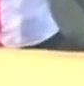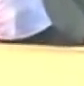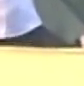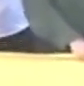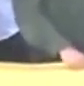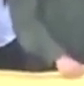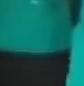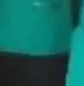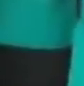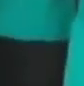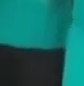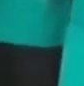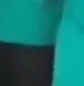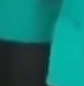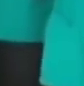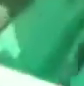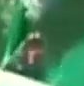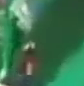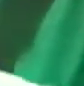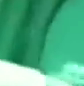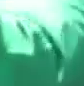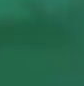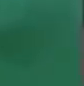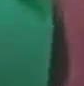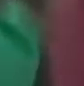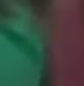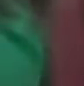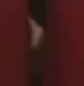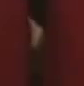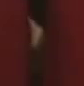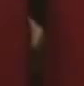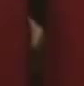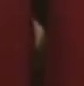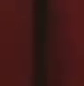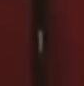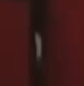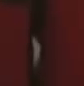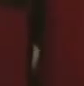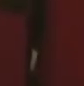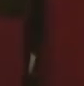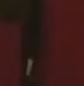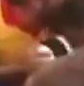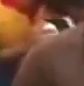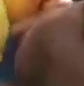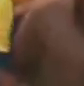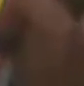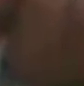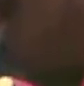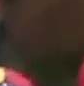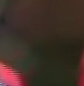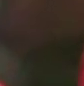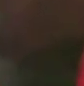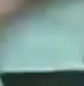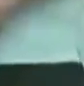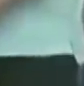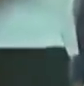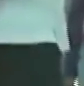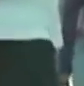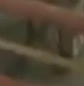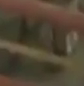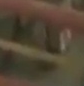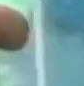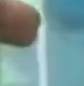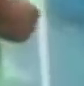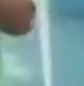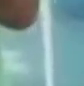la oligarquía y que ha dicho no a las sanciones, no al intervencionismo. Queremos vivir en paz. Nos queda mucho trabajo